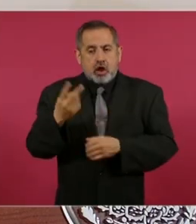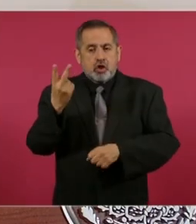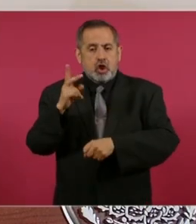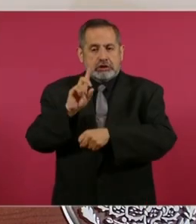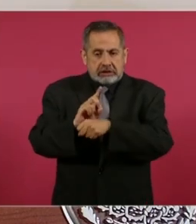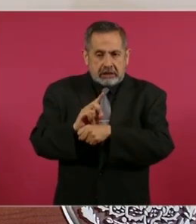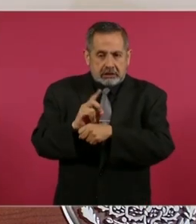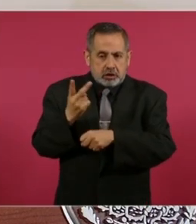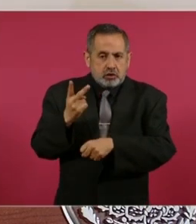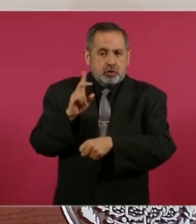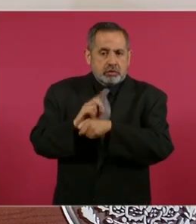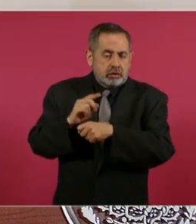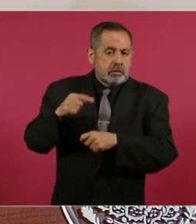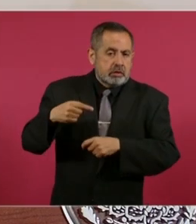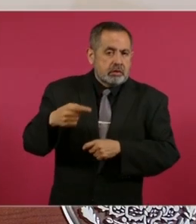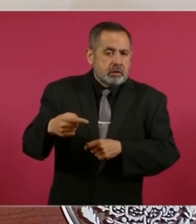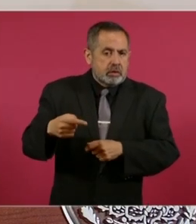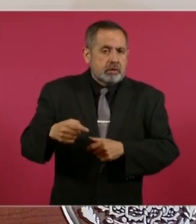días.